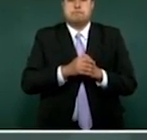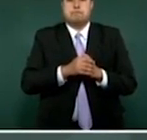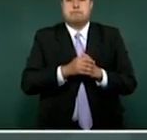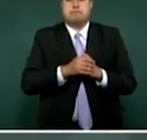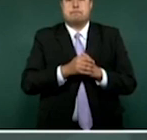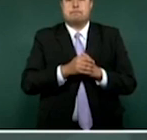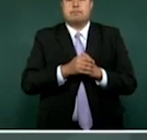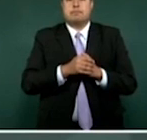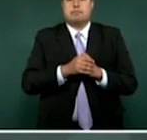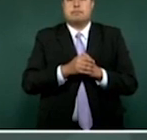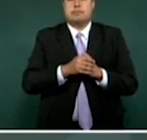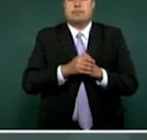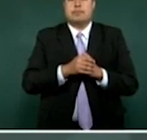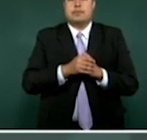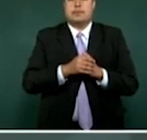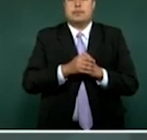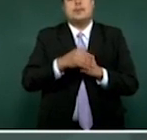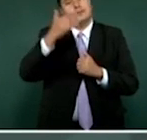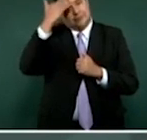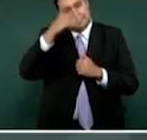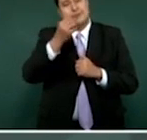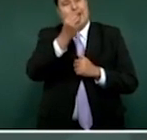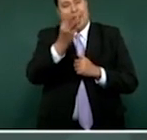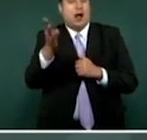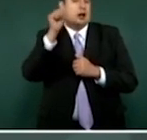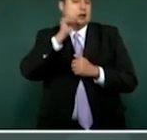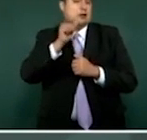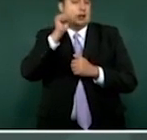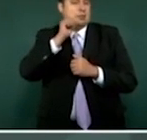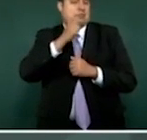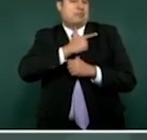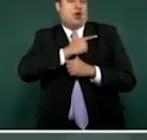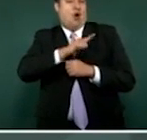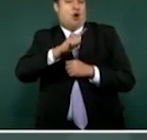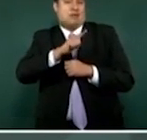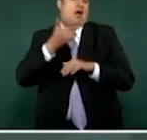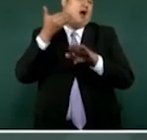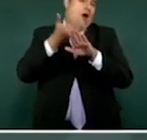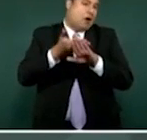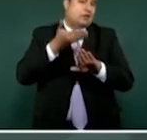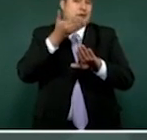siempre han estado en contra de